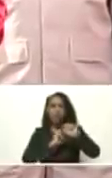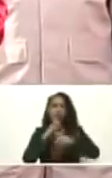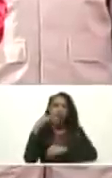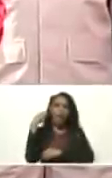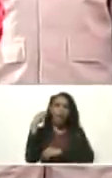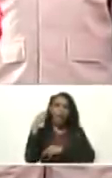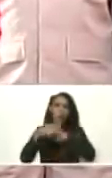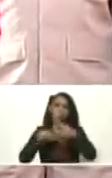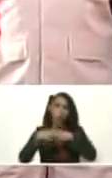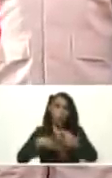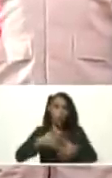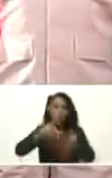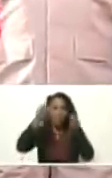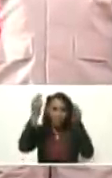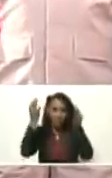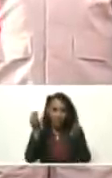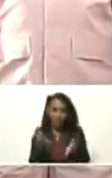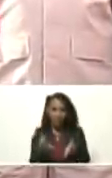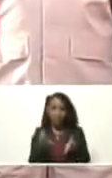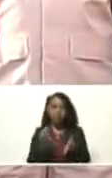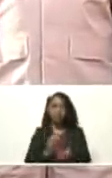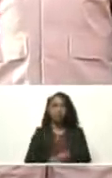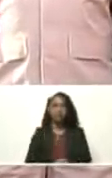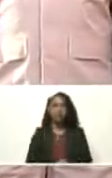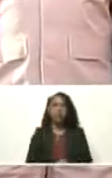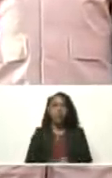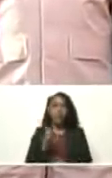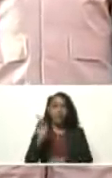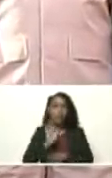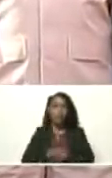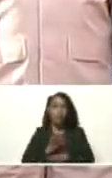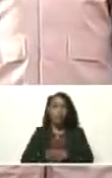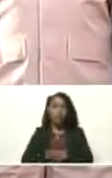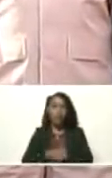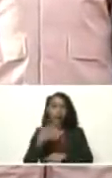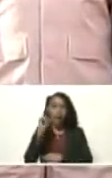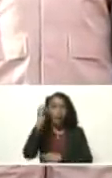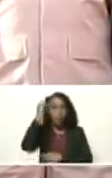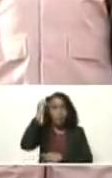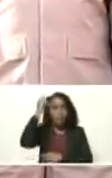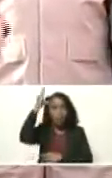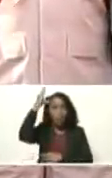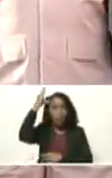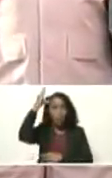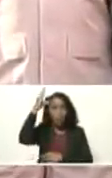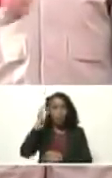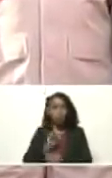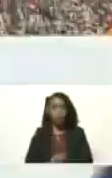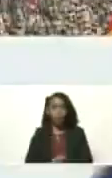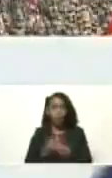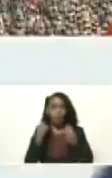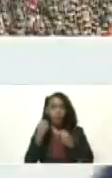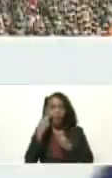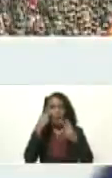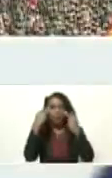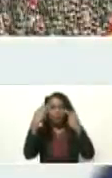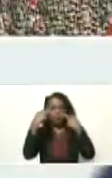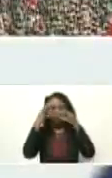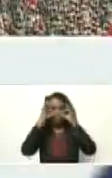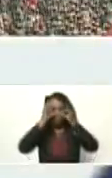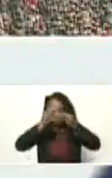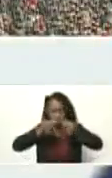revolución verdadera es aquella que tiene capacidad para verse desde